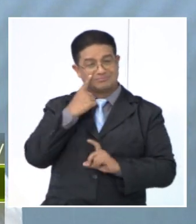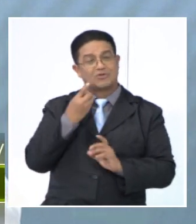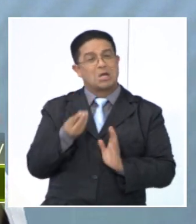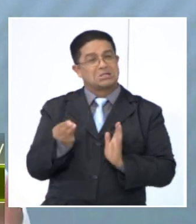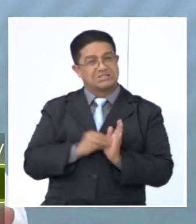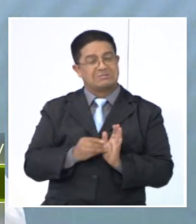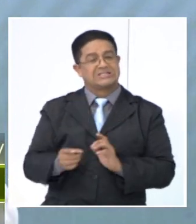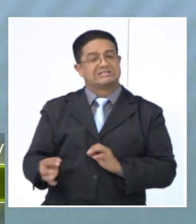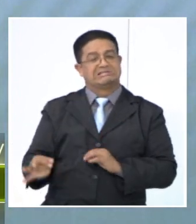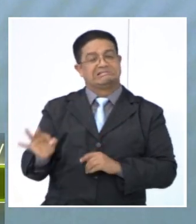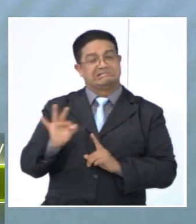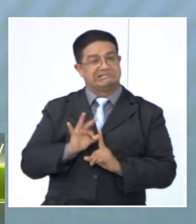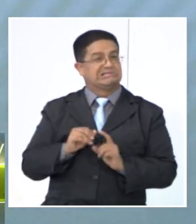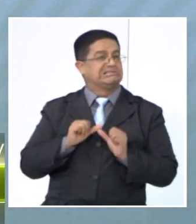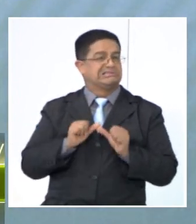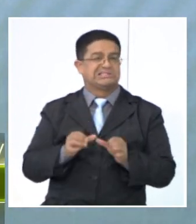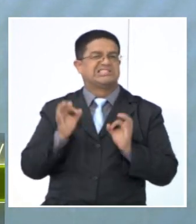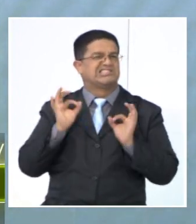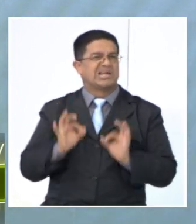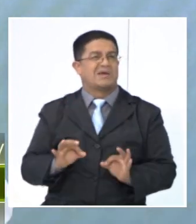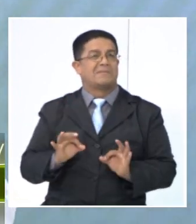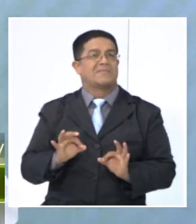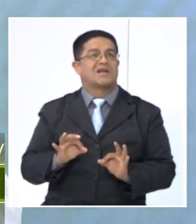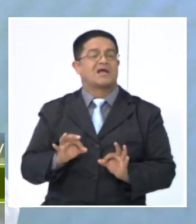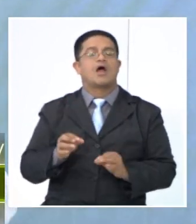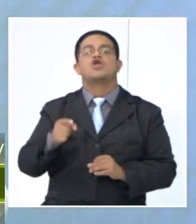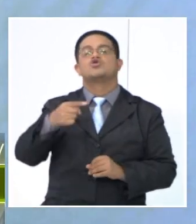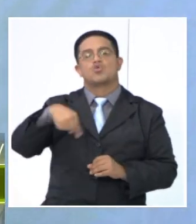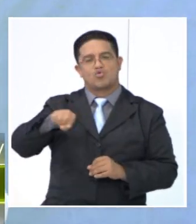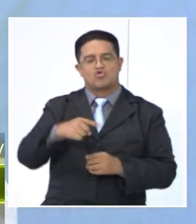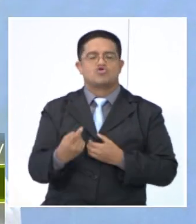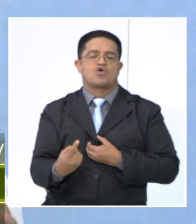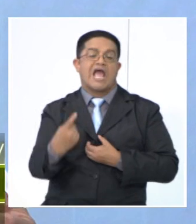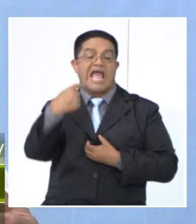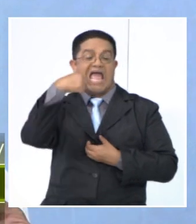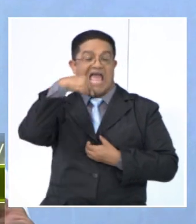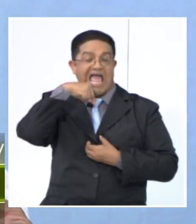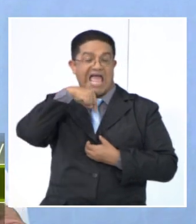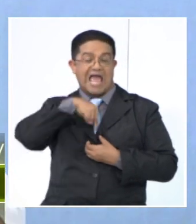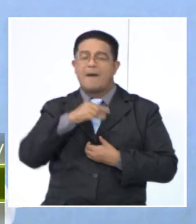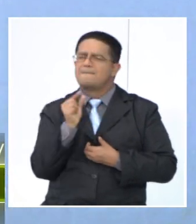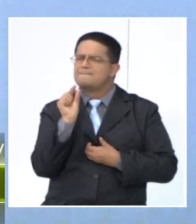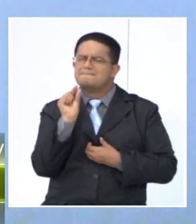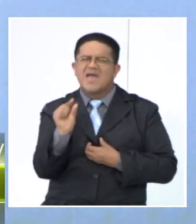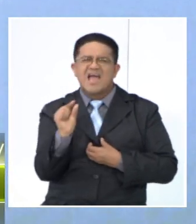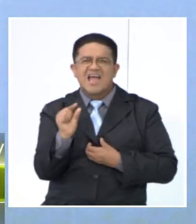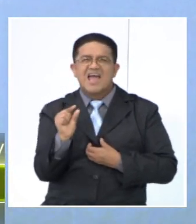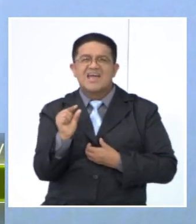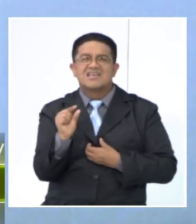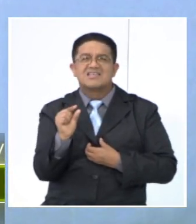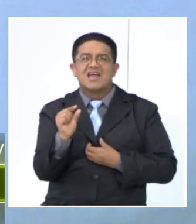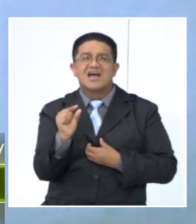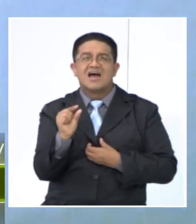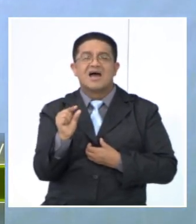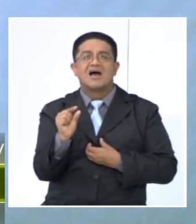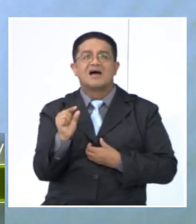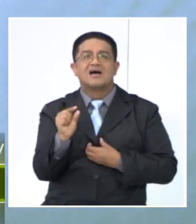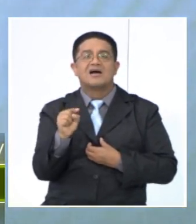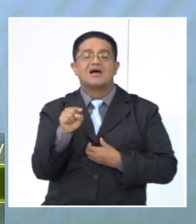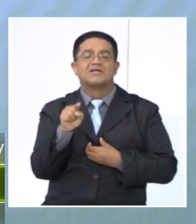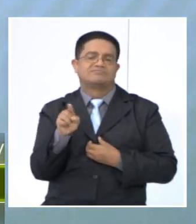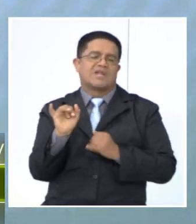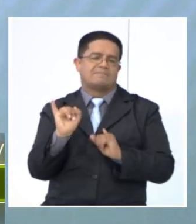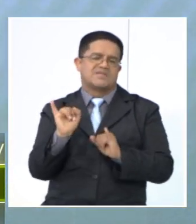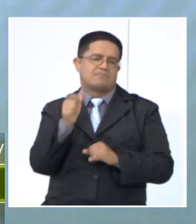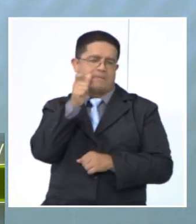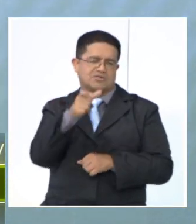reinfección básicamente permanente por el Helicobacter. Nosotros le colocamos una sonda muy pequeña, el paciente se lo coloca él mismo por